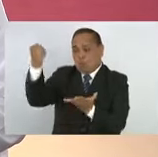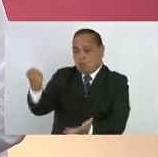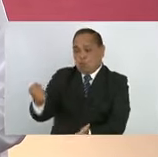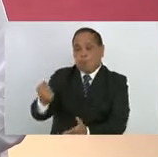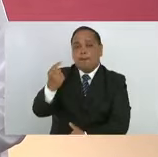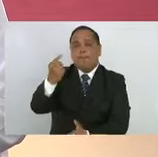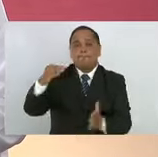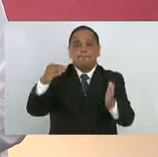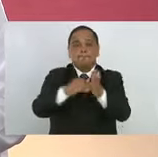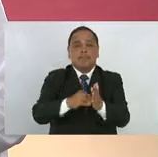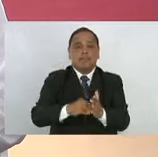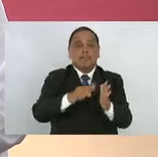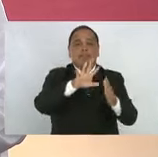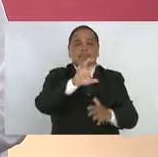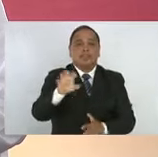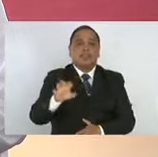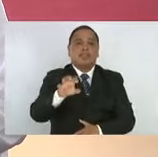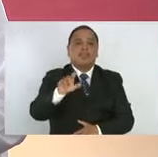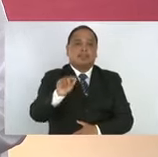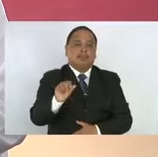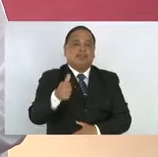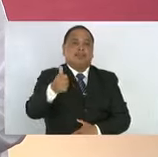de